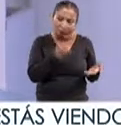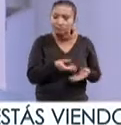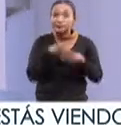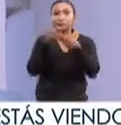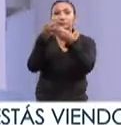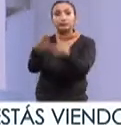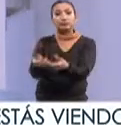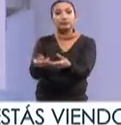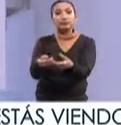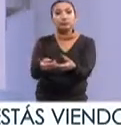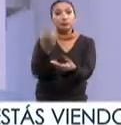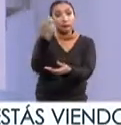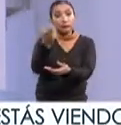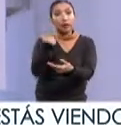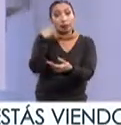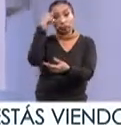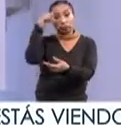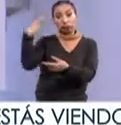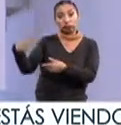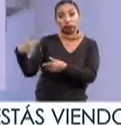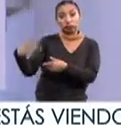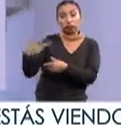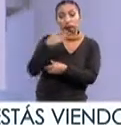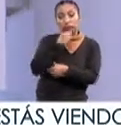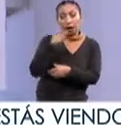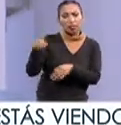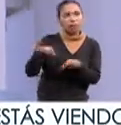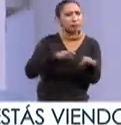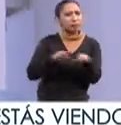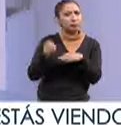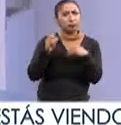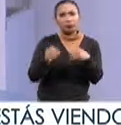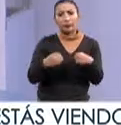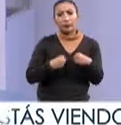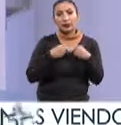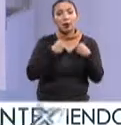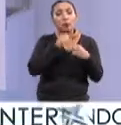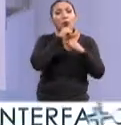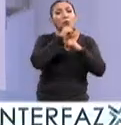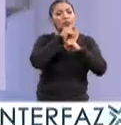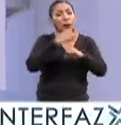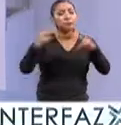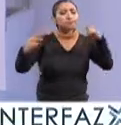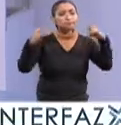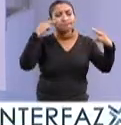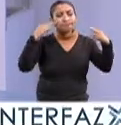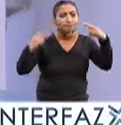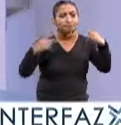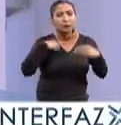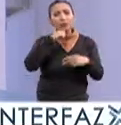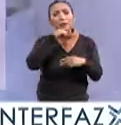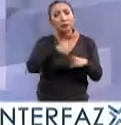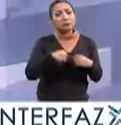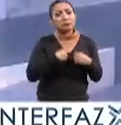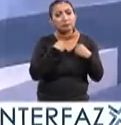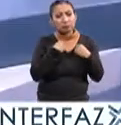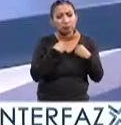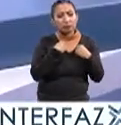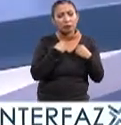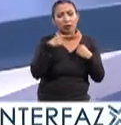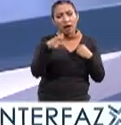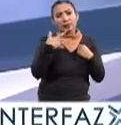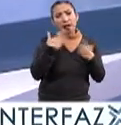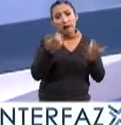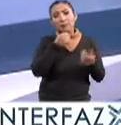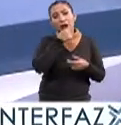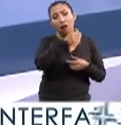soltaba, ¿no? Ese es parte del genio de él. Él trabajó mucho y vivió de la publicidad. Él también vivió